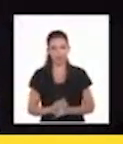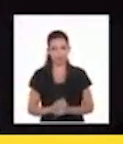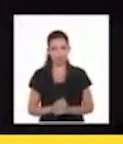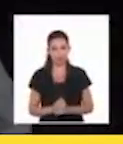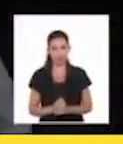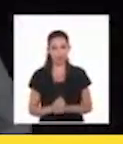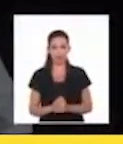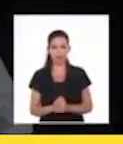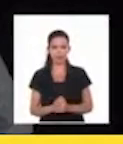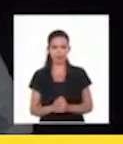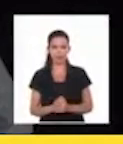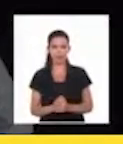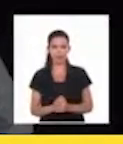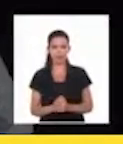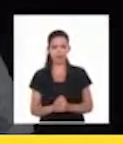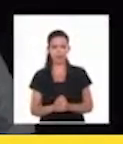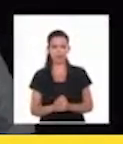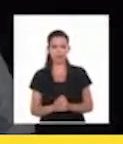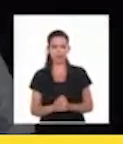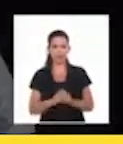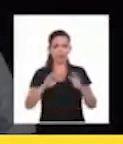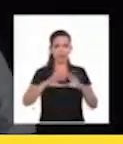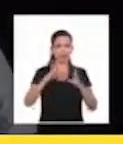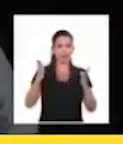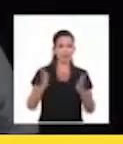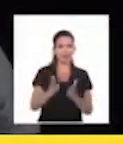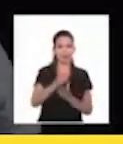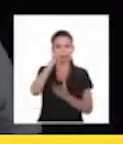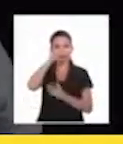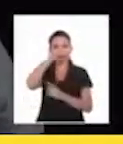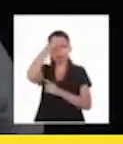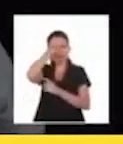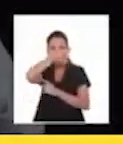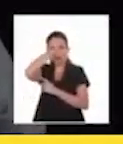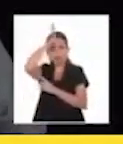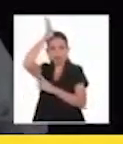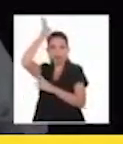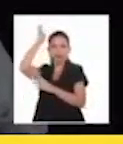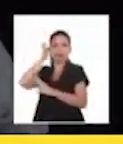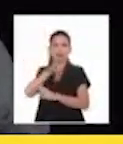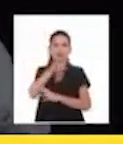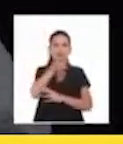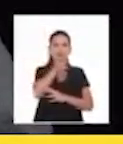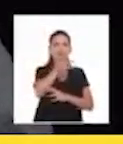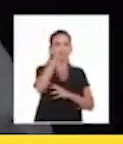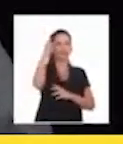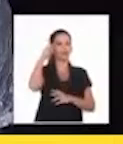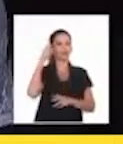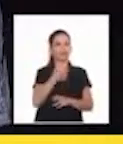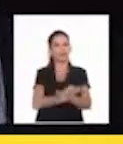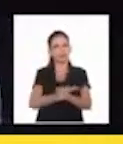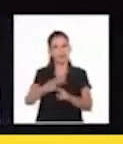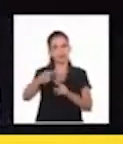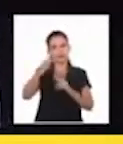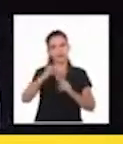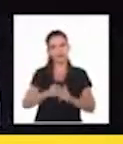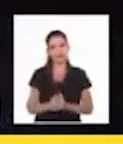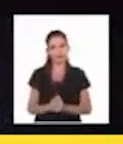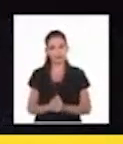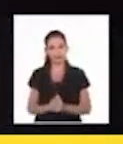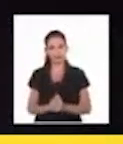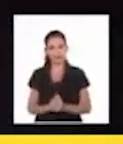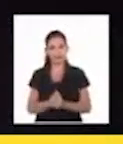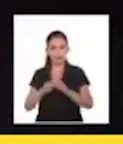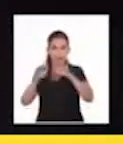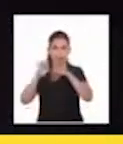qué glorioso gallos dieron a la Aurora vieja se olvidadas posturas de Iban decididos